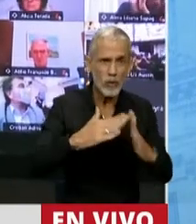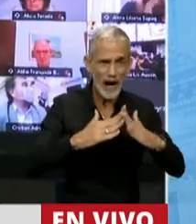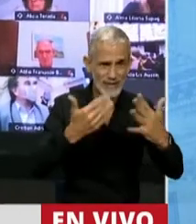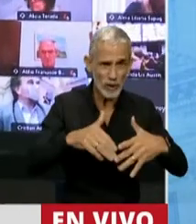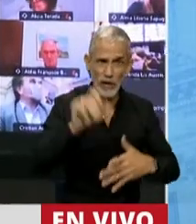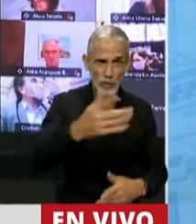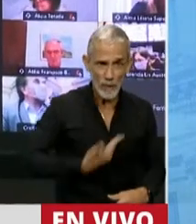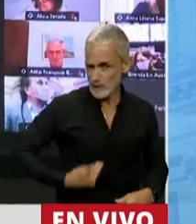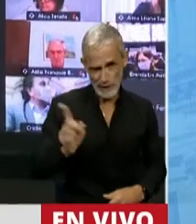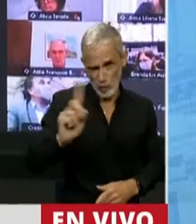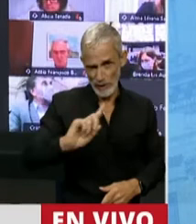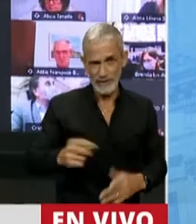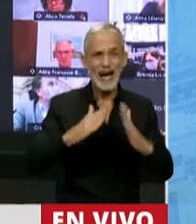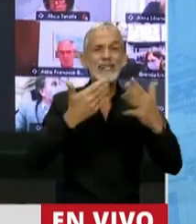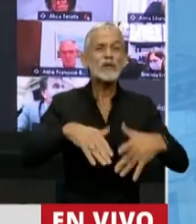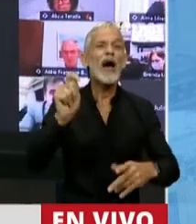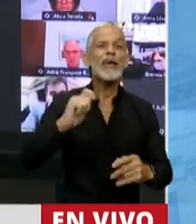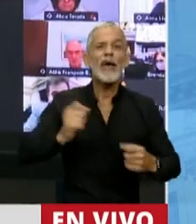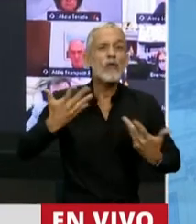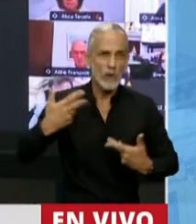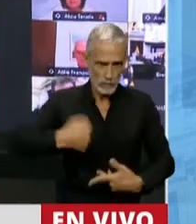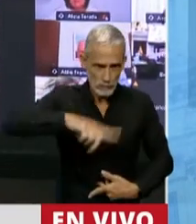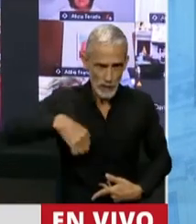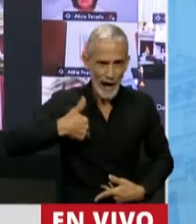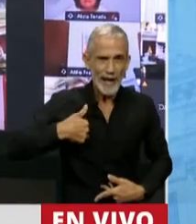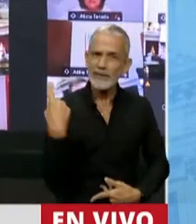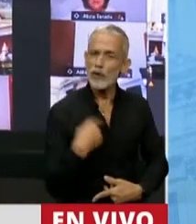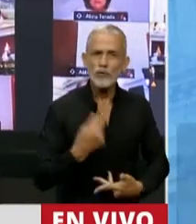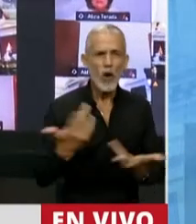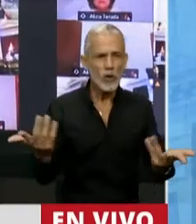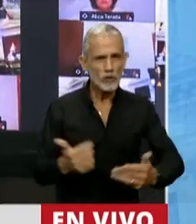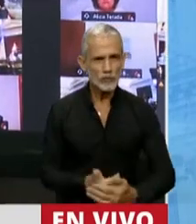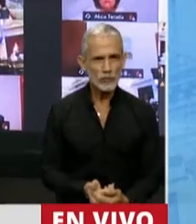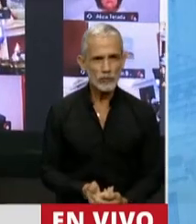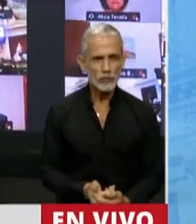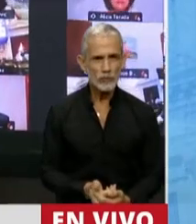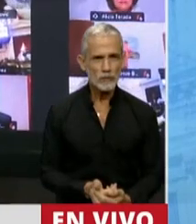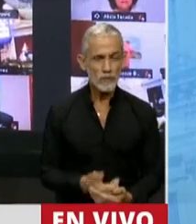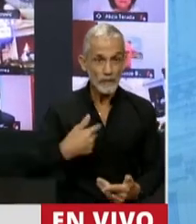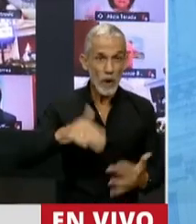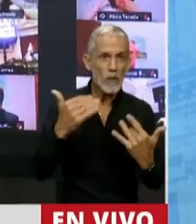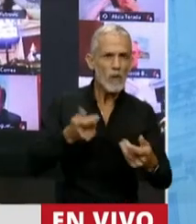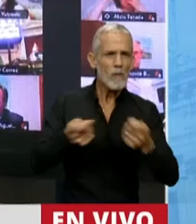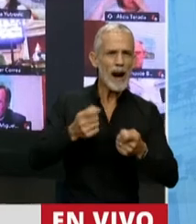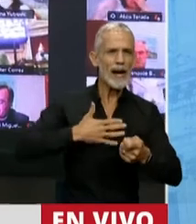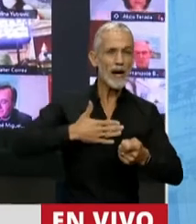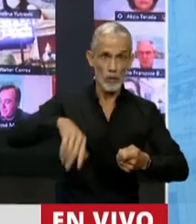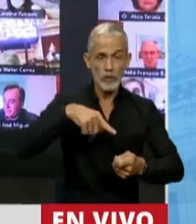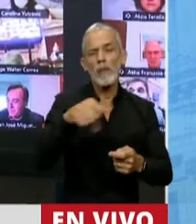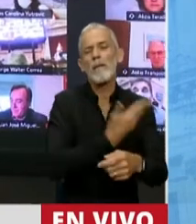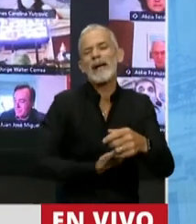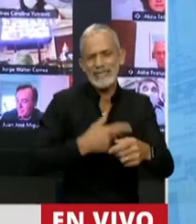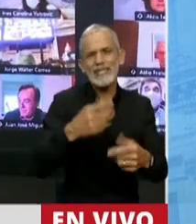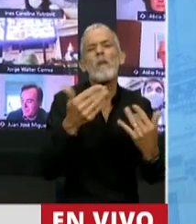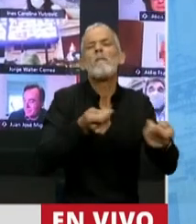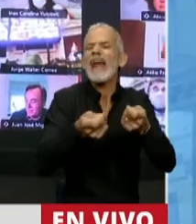quiero qué decirle que la casa rosada es de todos los argentinos que se han ganado la posibilidad de ministrar la y que bastante mal lo